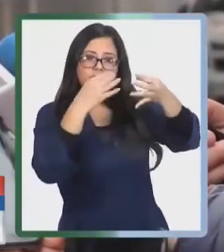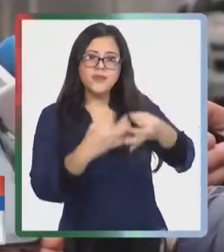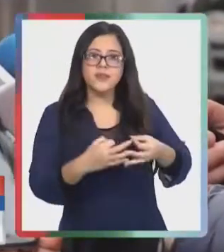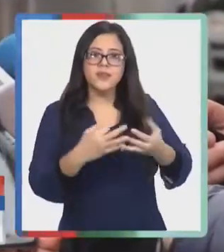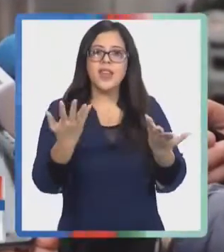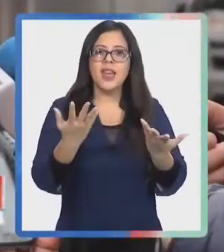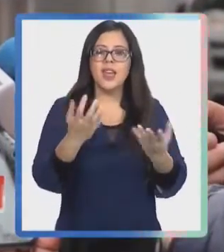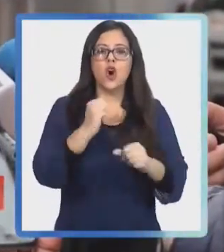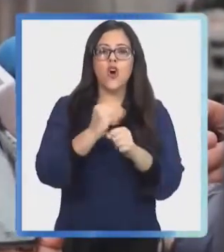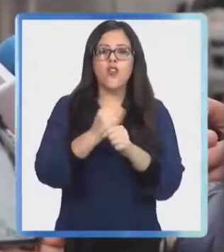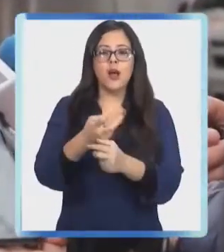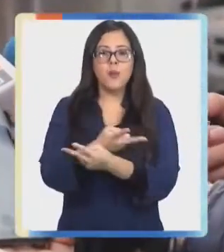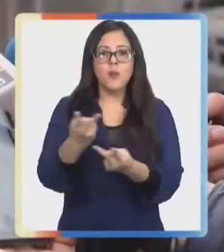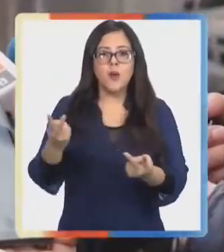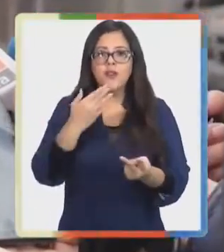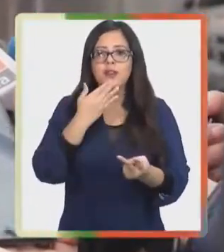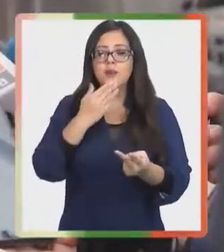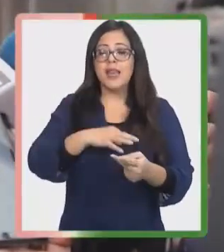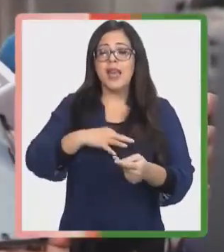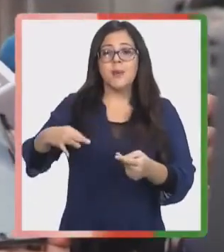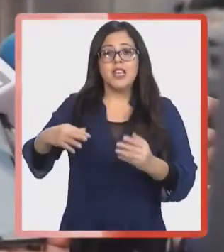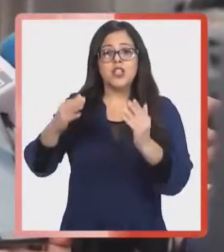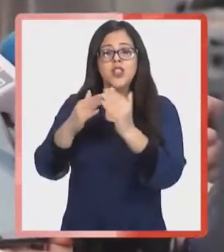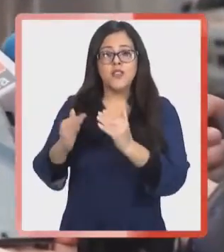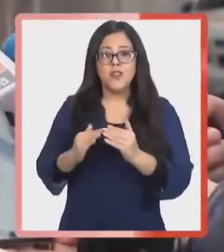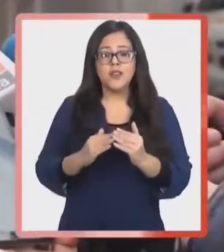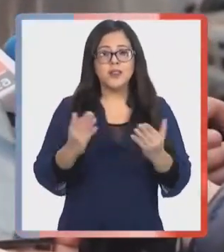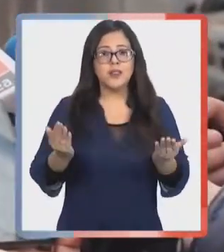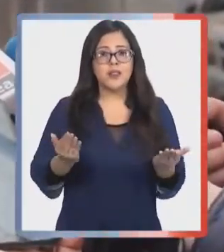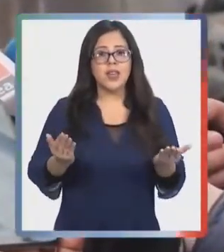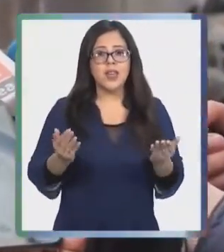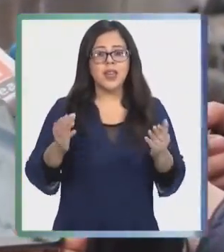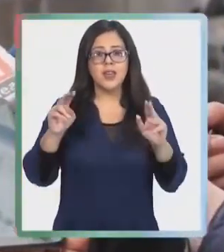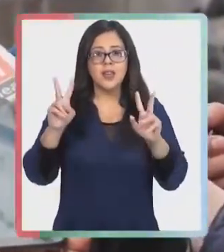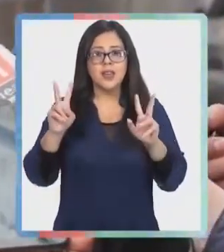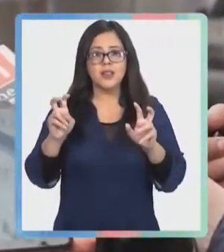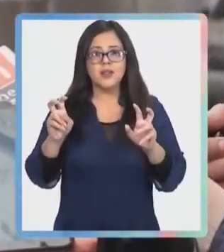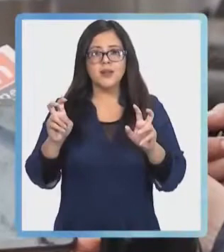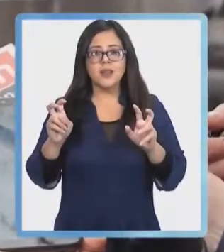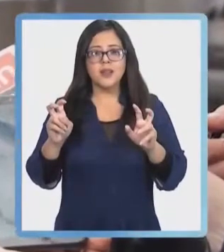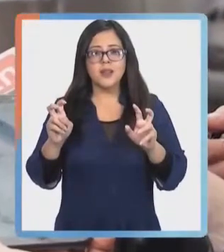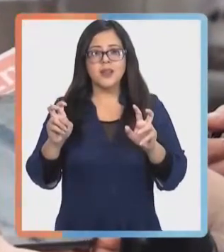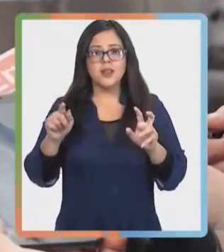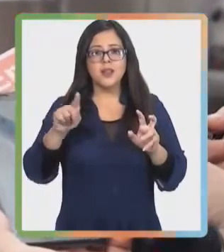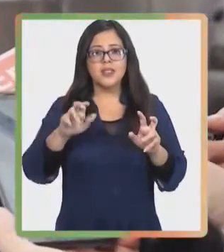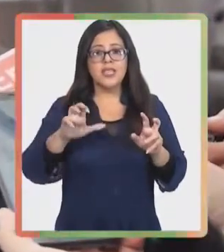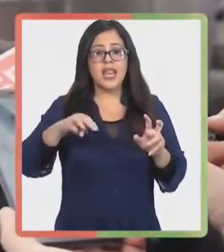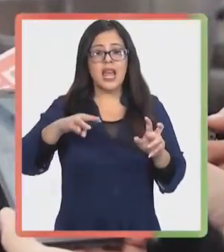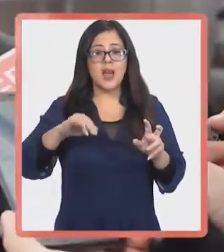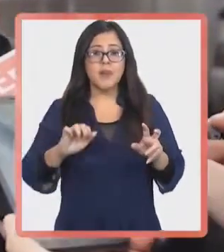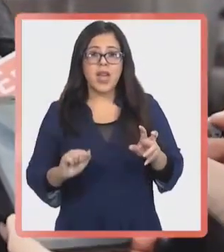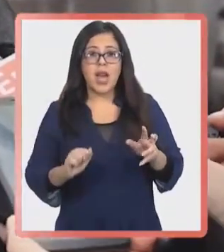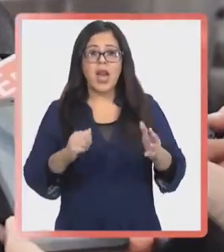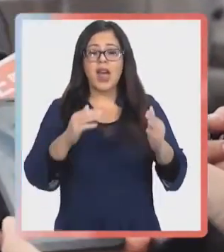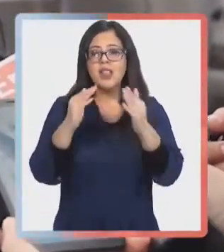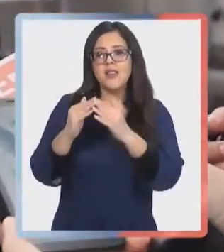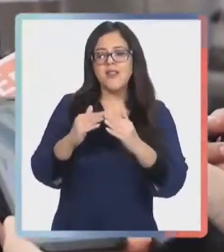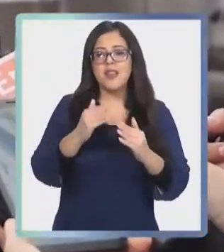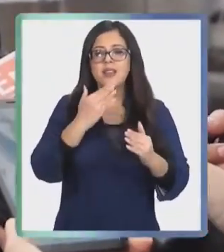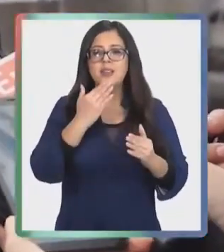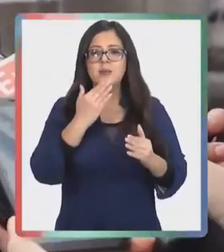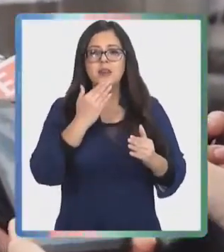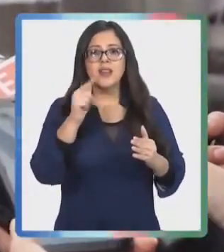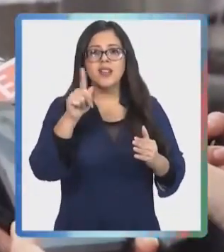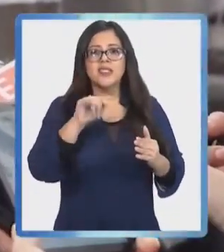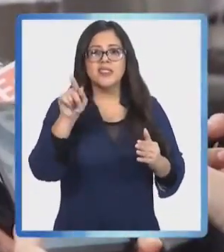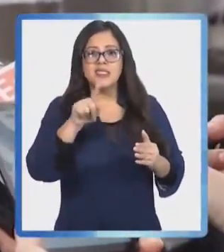mitigación, específicamente obras públicas, el Ministerio de Vivienda a través de la Seremía de Vivienda, y